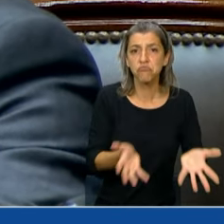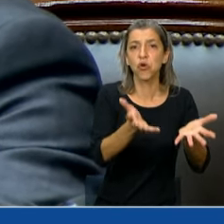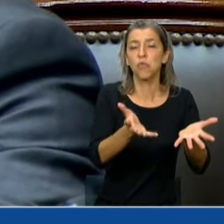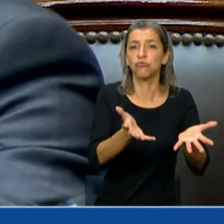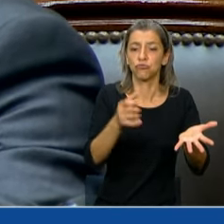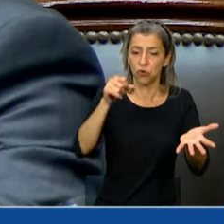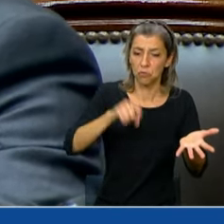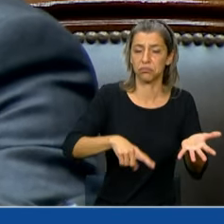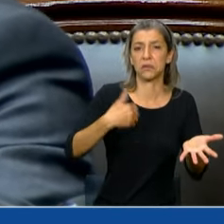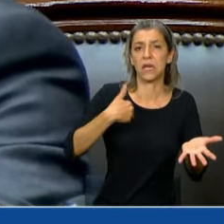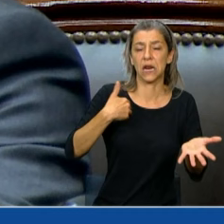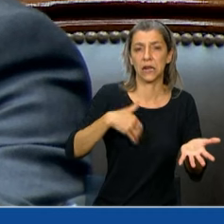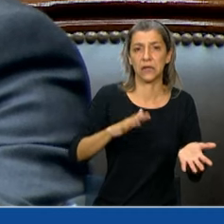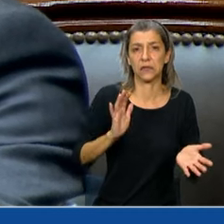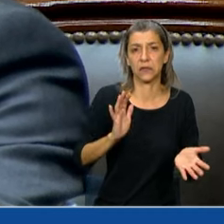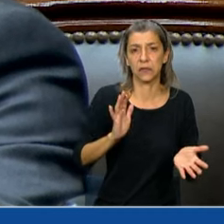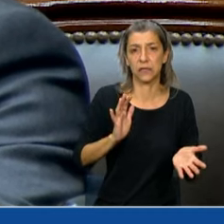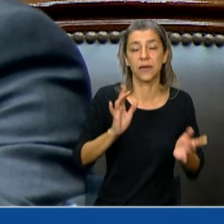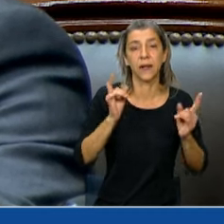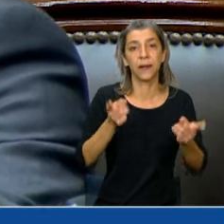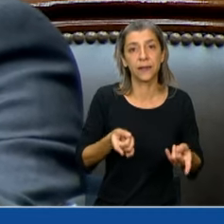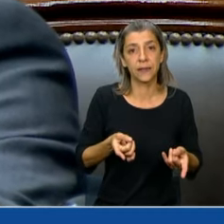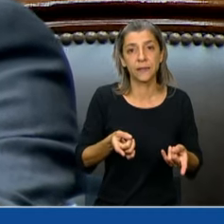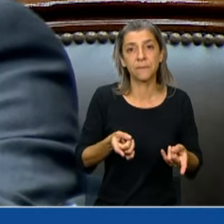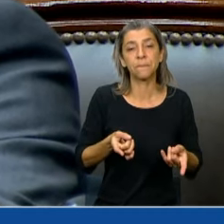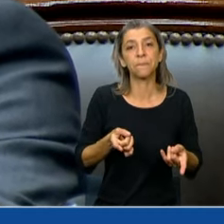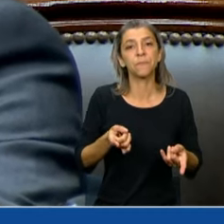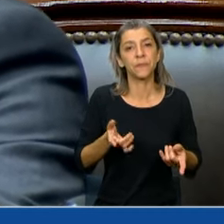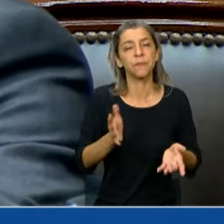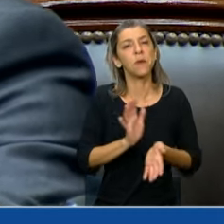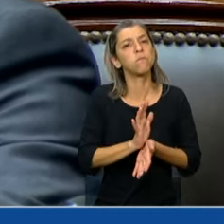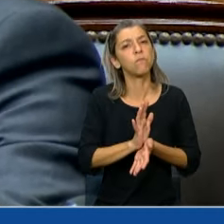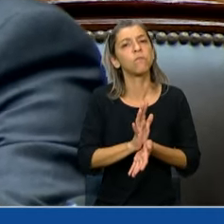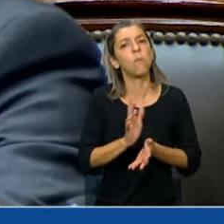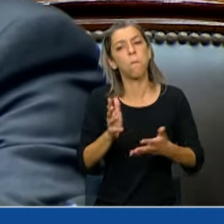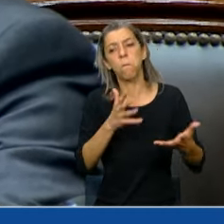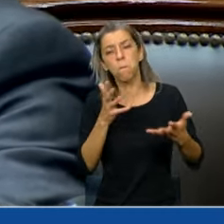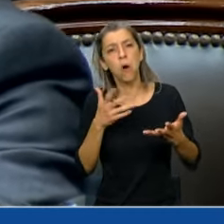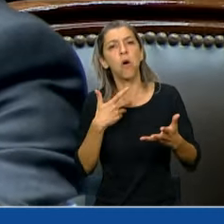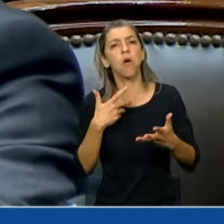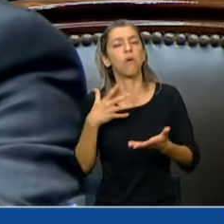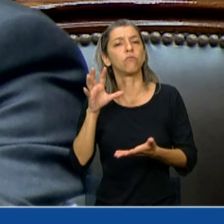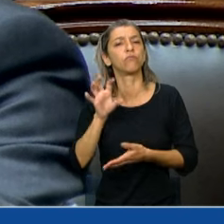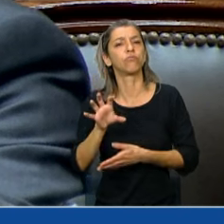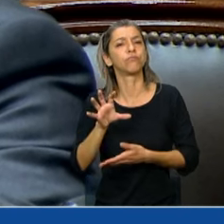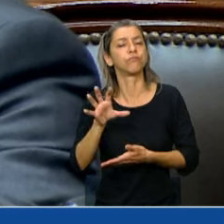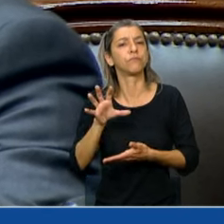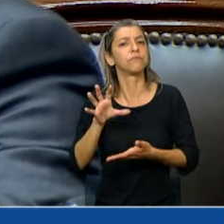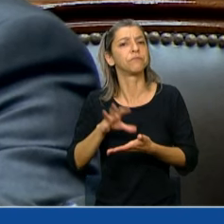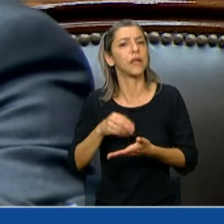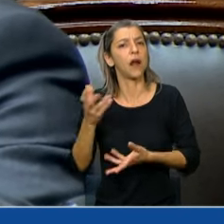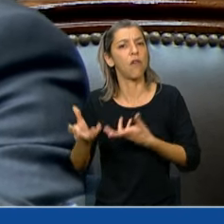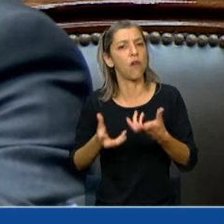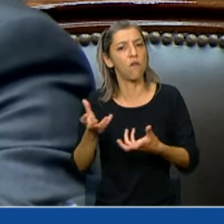calzado y por si fuera poco se mezcla al estilo de tierra del fuego y se mezcla con una suerte de